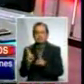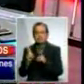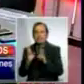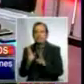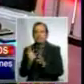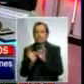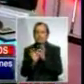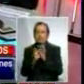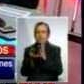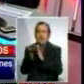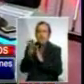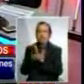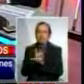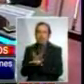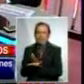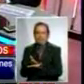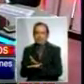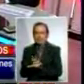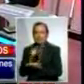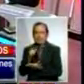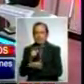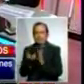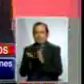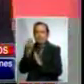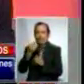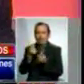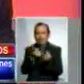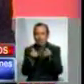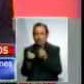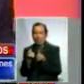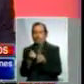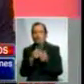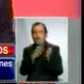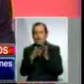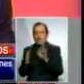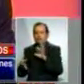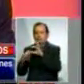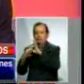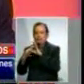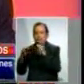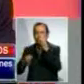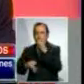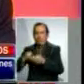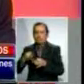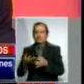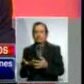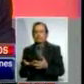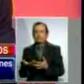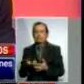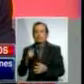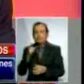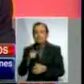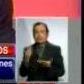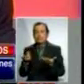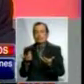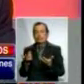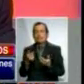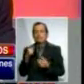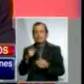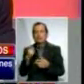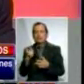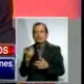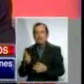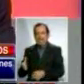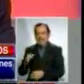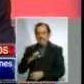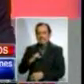justificarse alzas mayores justamente en base a estas alzas de costos administrativos a social judicialización por lo cual en la práctica el estímulo es